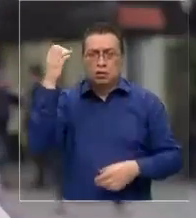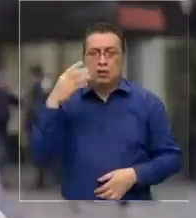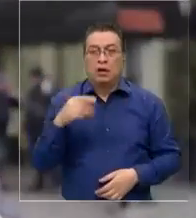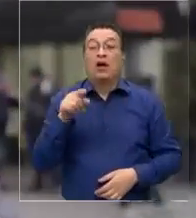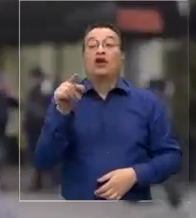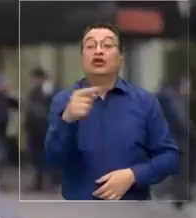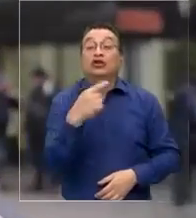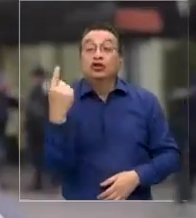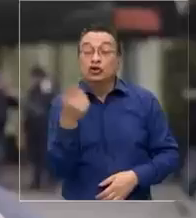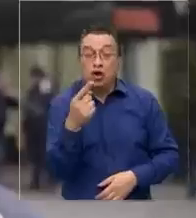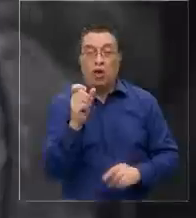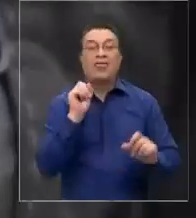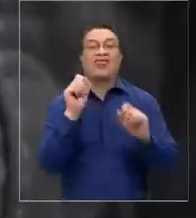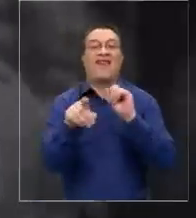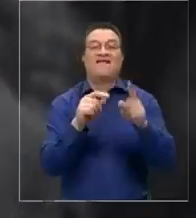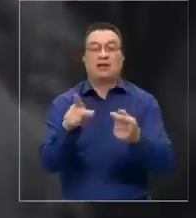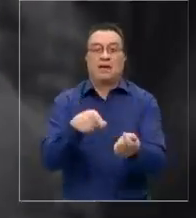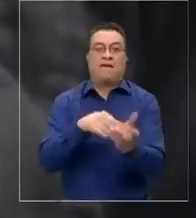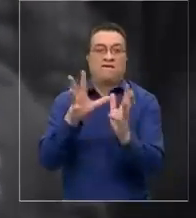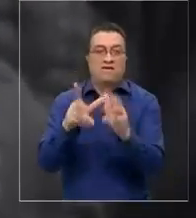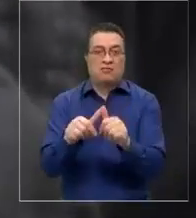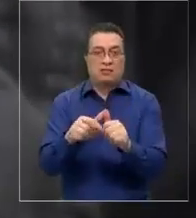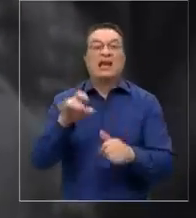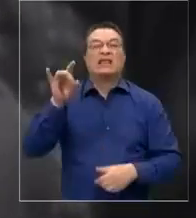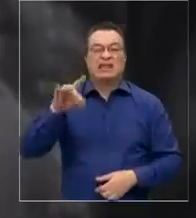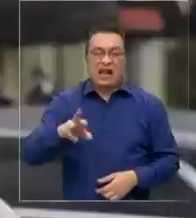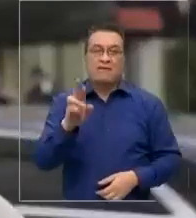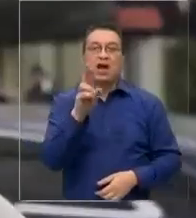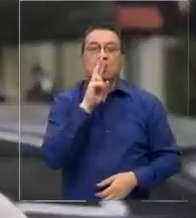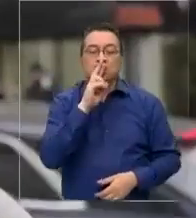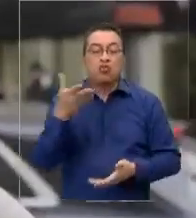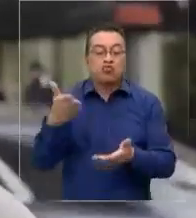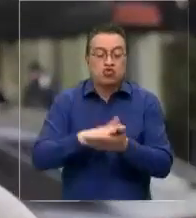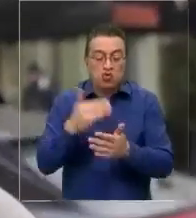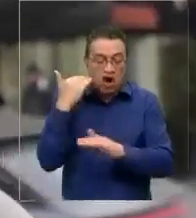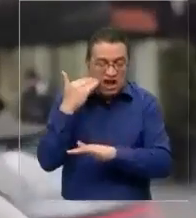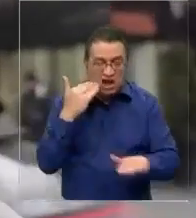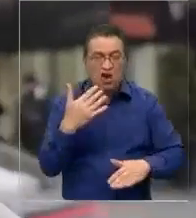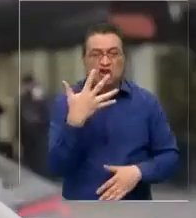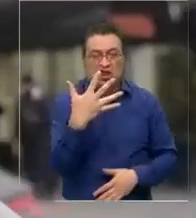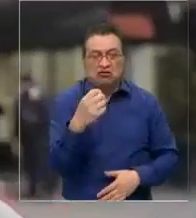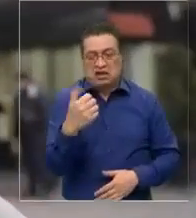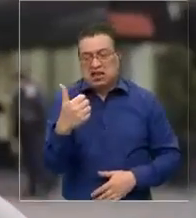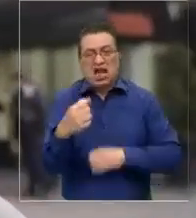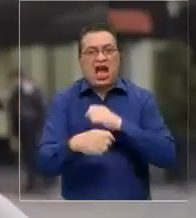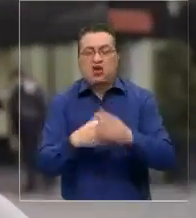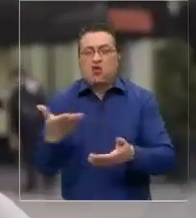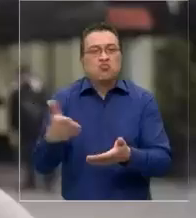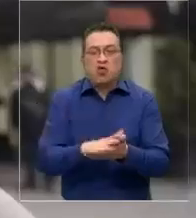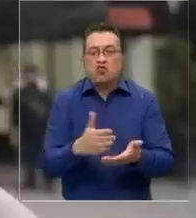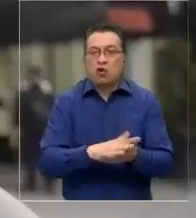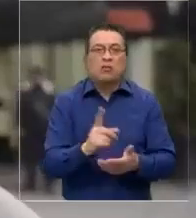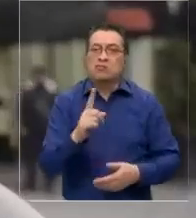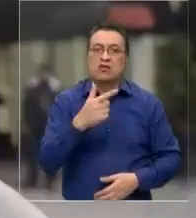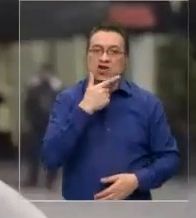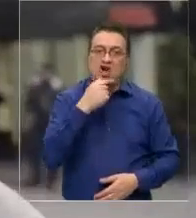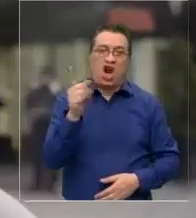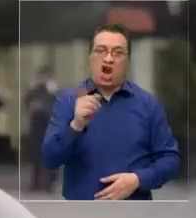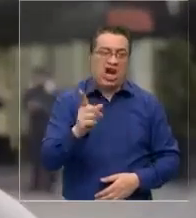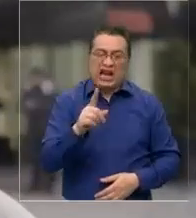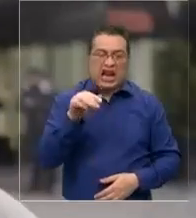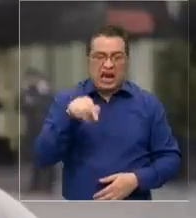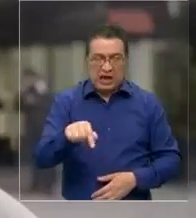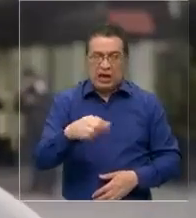Toda esta gente tiene que defender a sus familias. Sabes que los rusos matan niños pequeños de 5 a 6 años y no lo queremos. Tenemos que